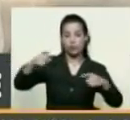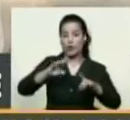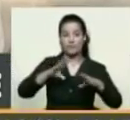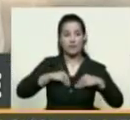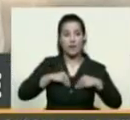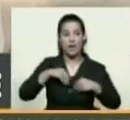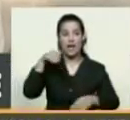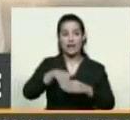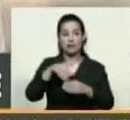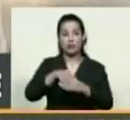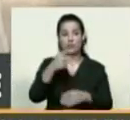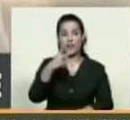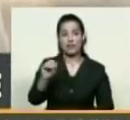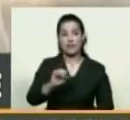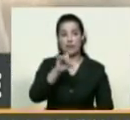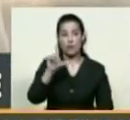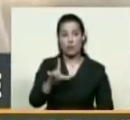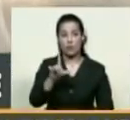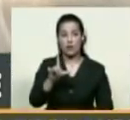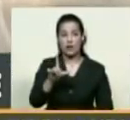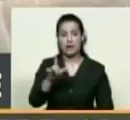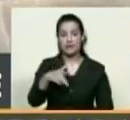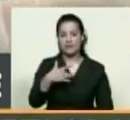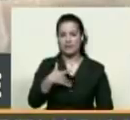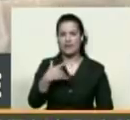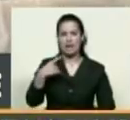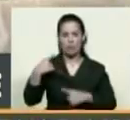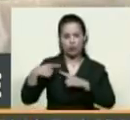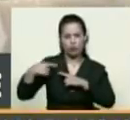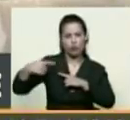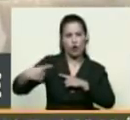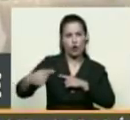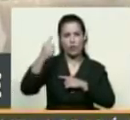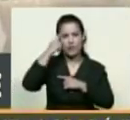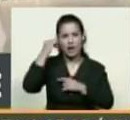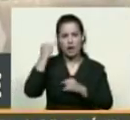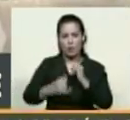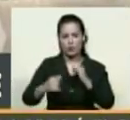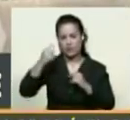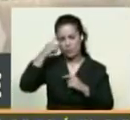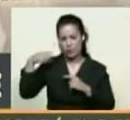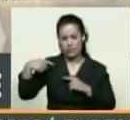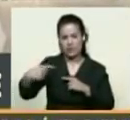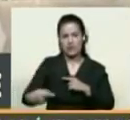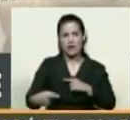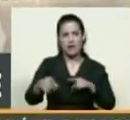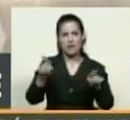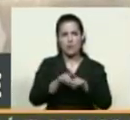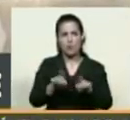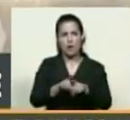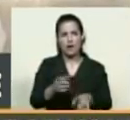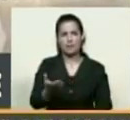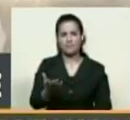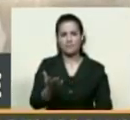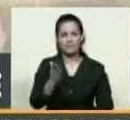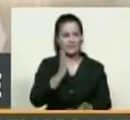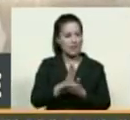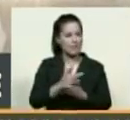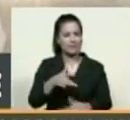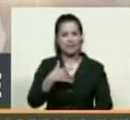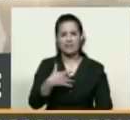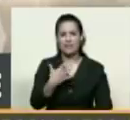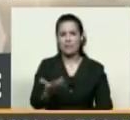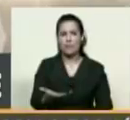julio. Prácticamente vivíamos día a día y especialmente en los últimos días, como siempre, diciendo